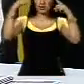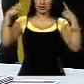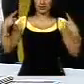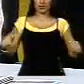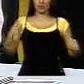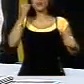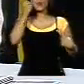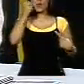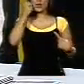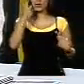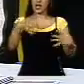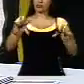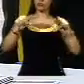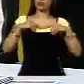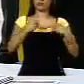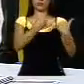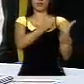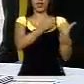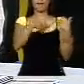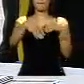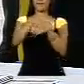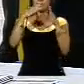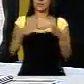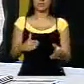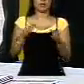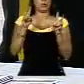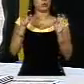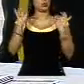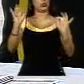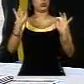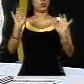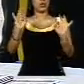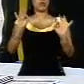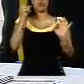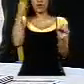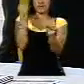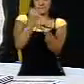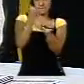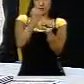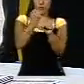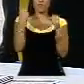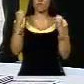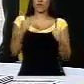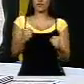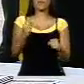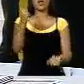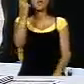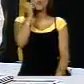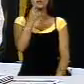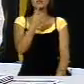como herramienta jurídico penal. No sé si tenemos un micro con las declaraciones de Iris.